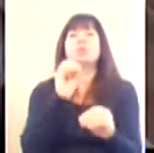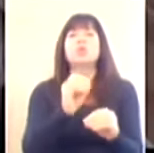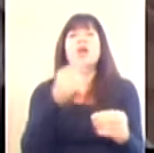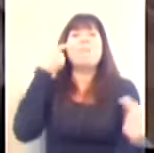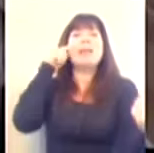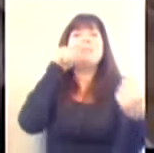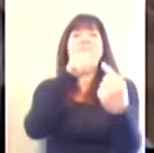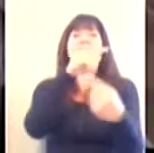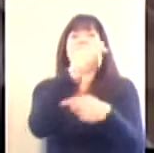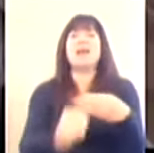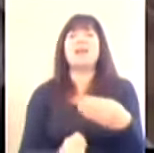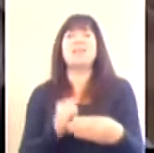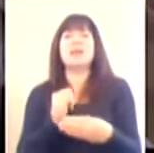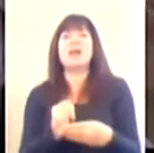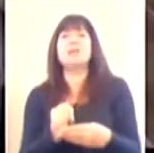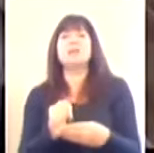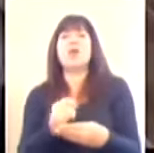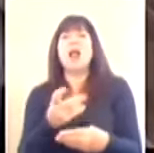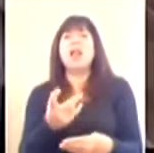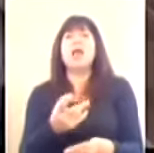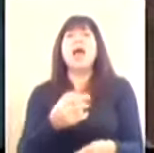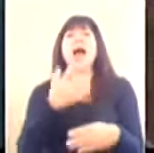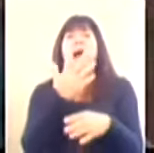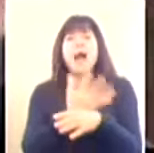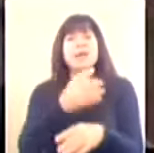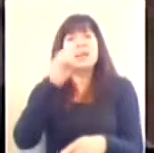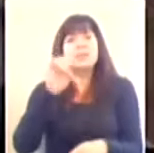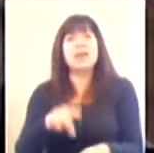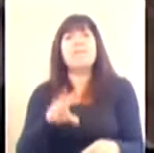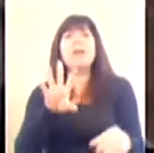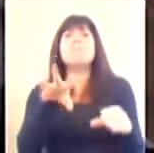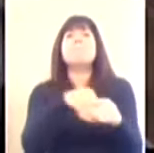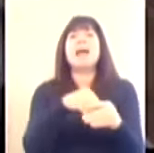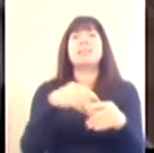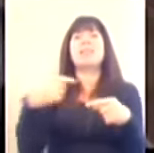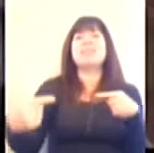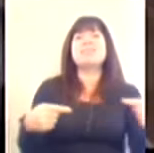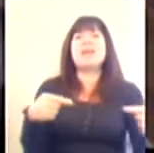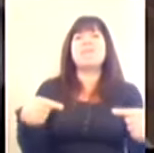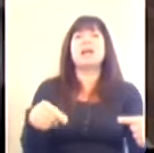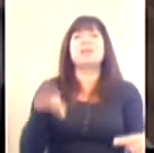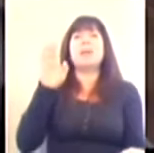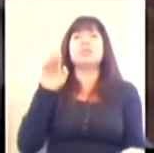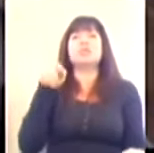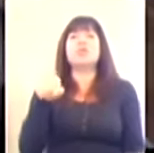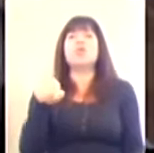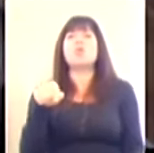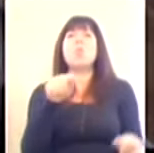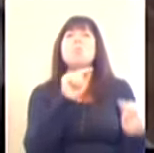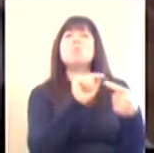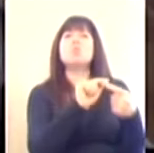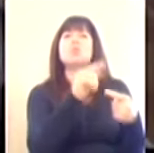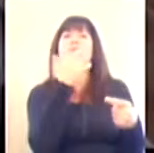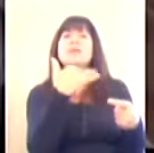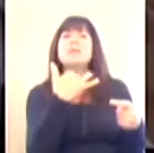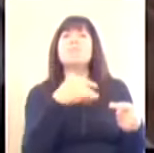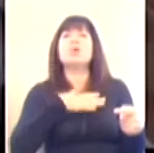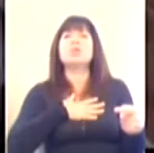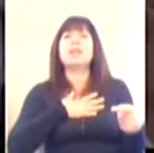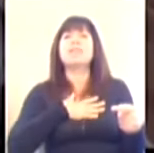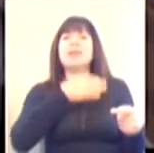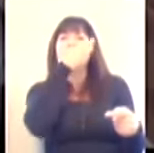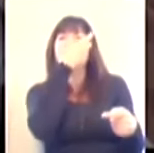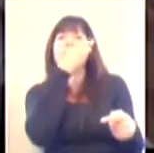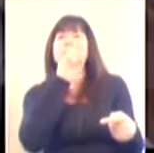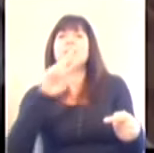internacional, porque hay que considerar que esto es parte de un debate mayor, Y un punto que a mí me gustaría